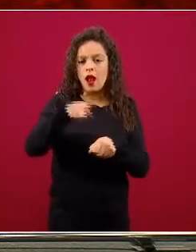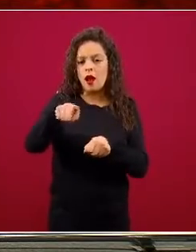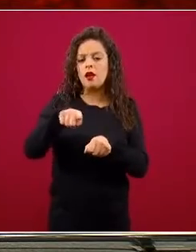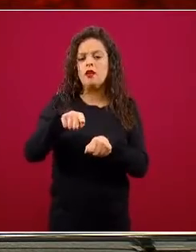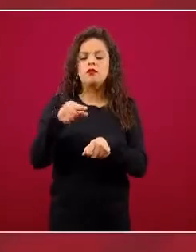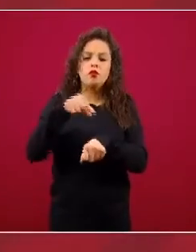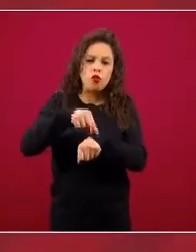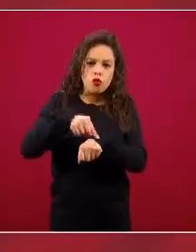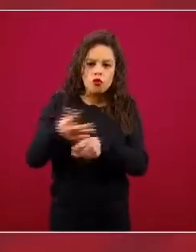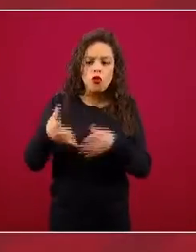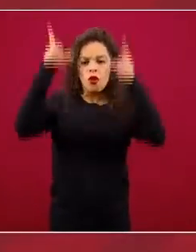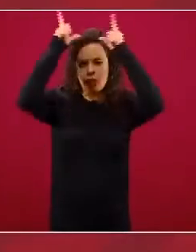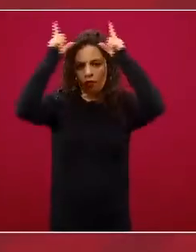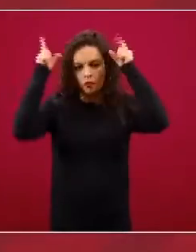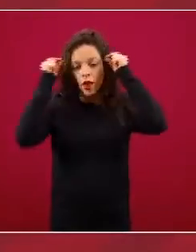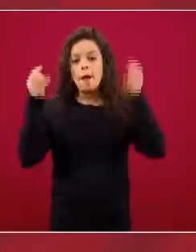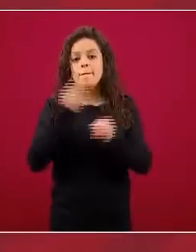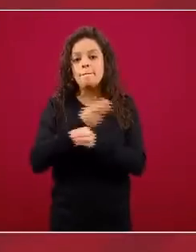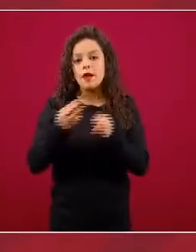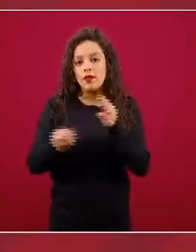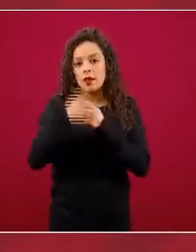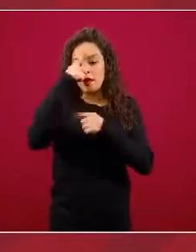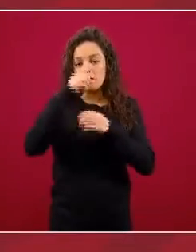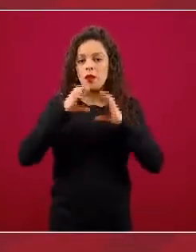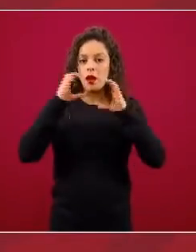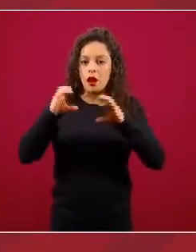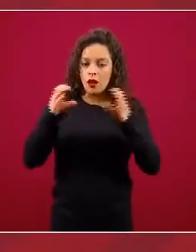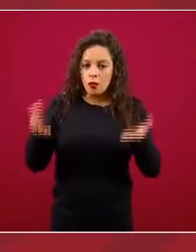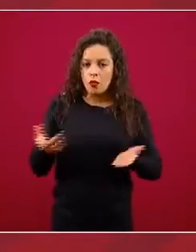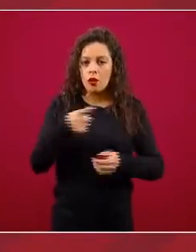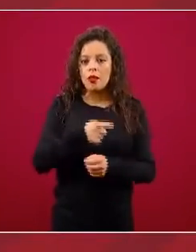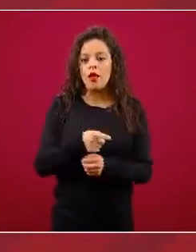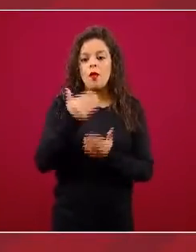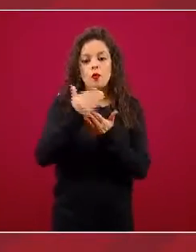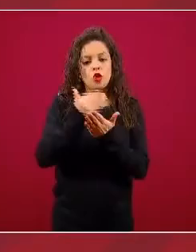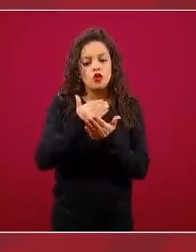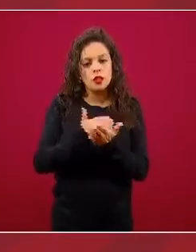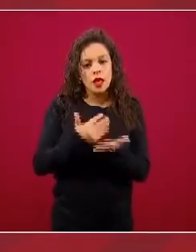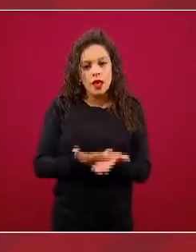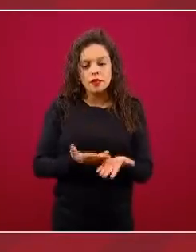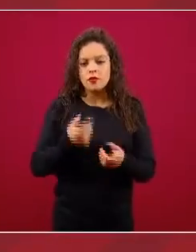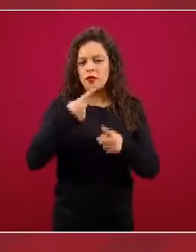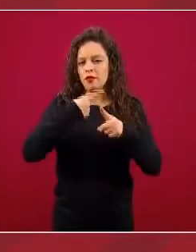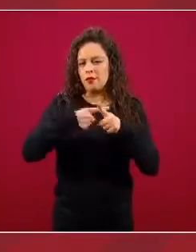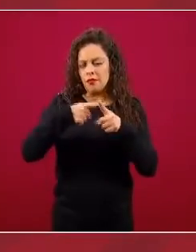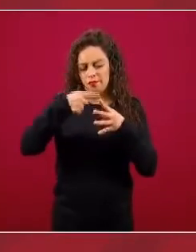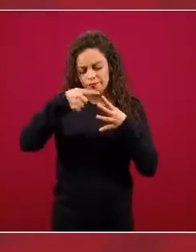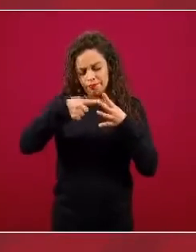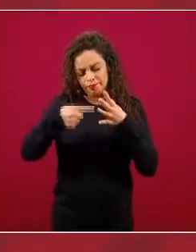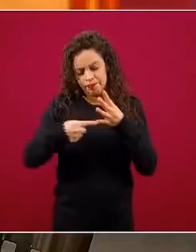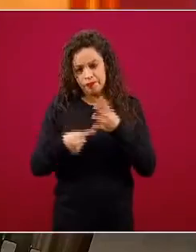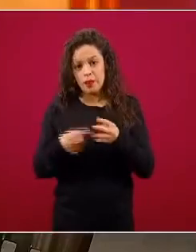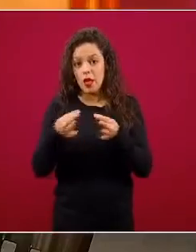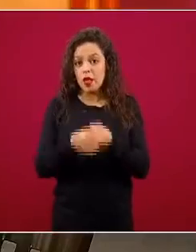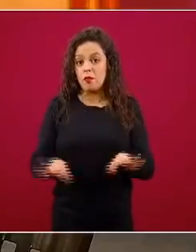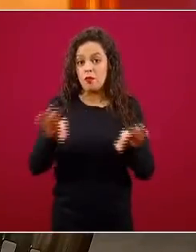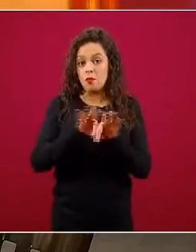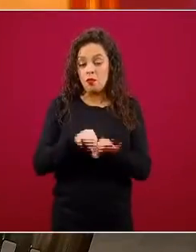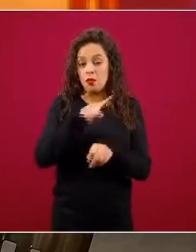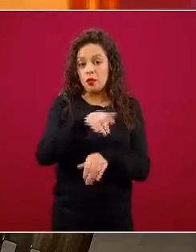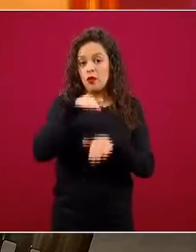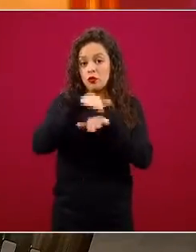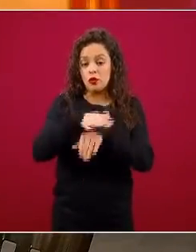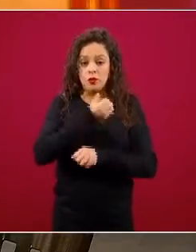de información, insumos para la salud, procesos, rectoría, que son los componentes fundamentales de un sistema de salud.